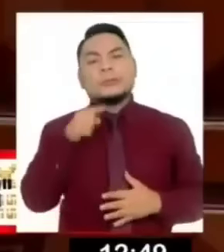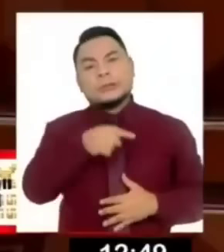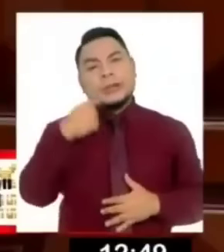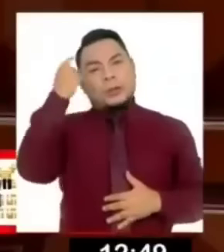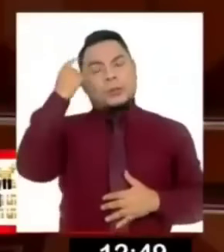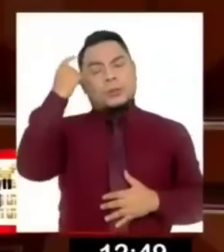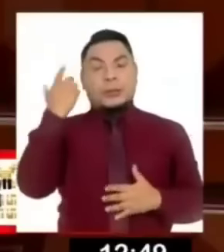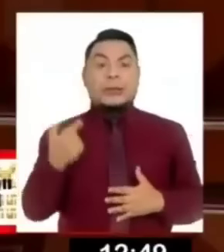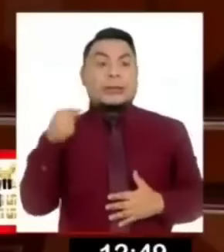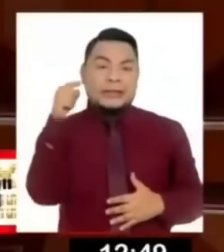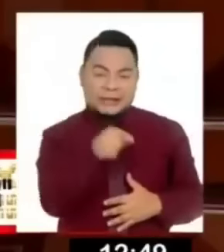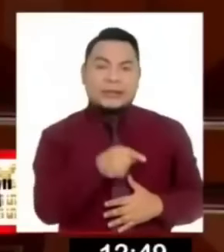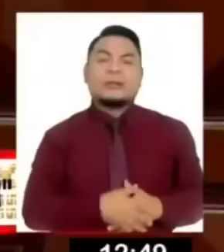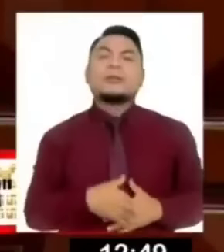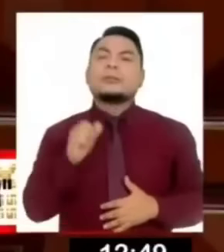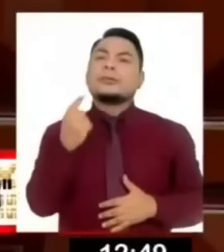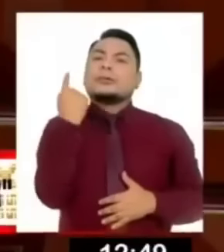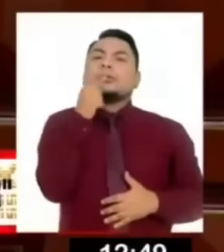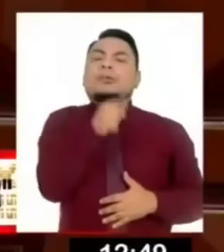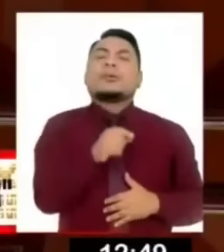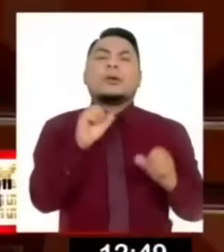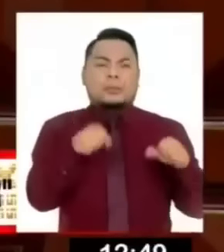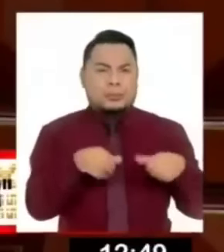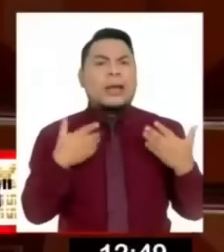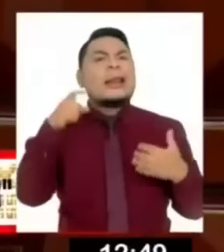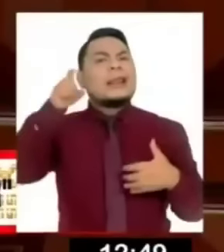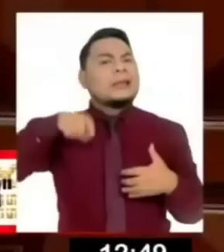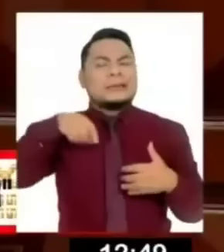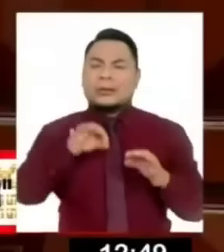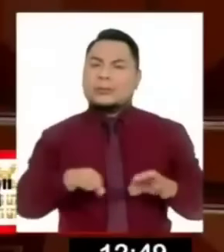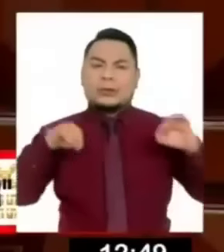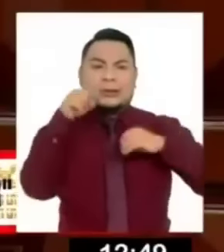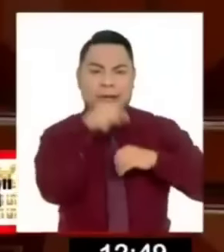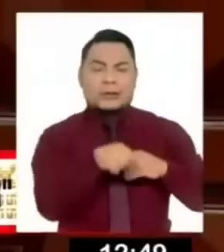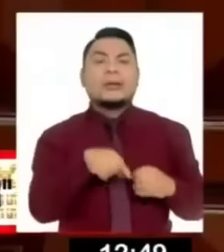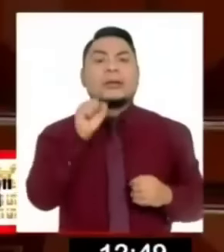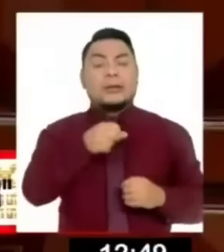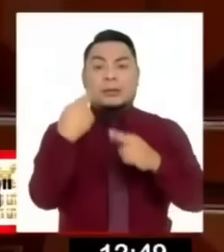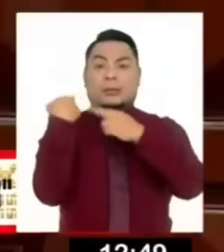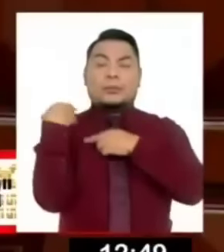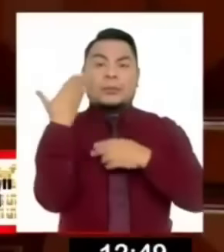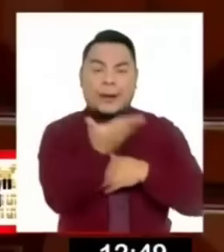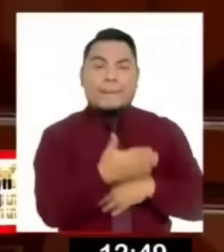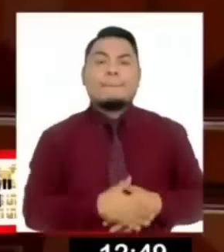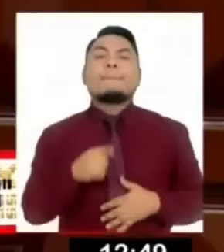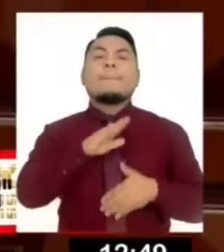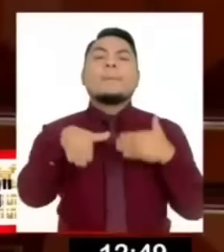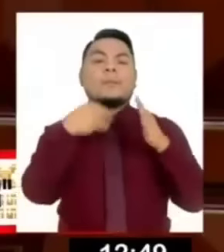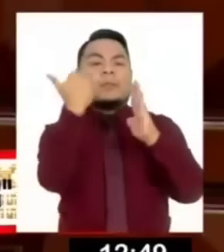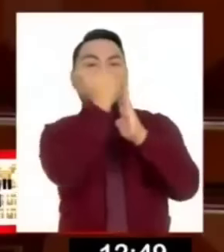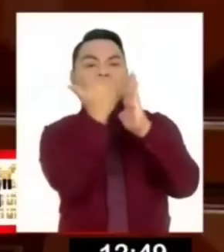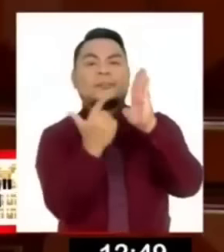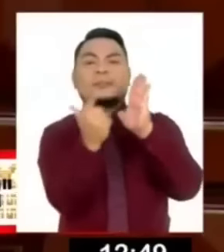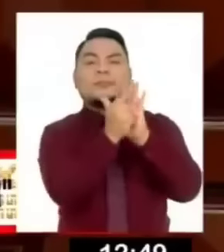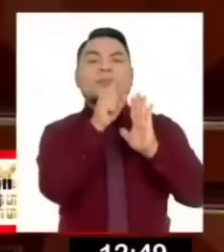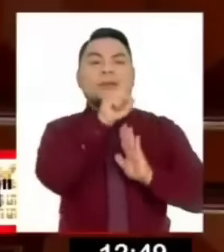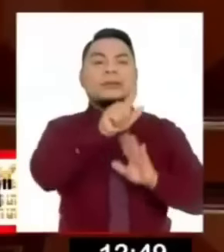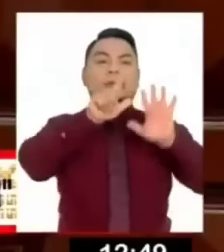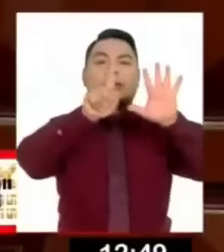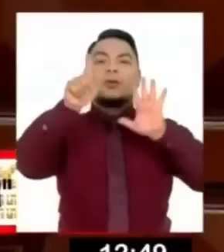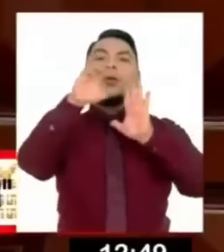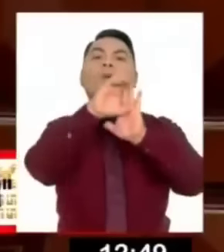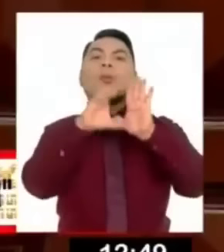Consideramos que esto no es solo posible, sino necesario. Esta función está normada en el artículo